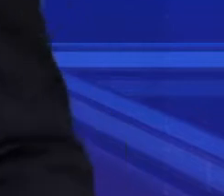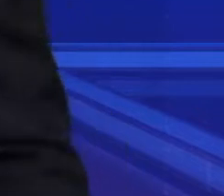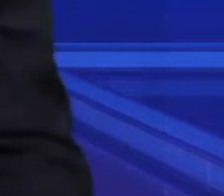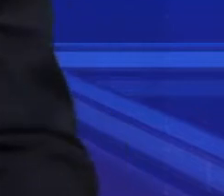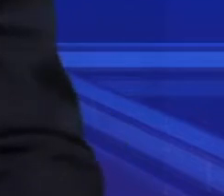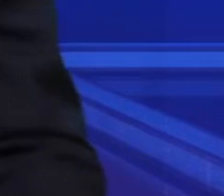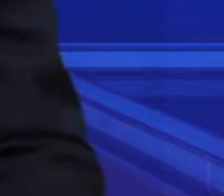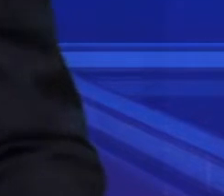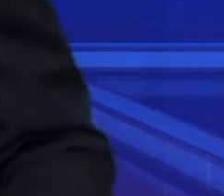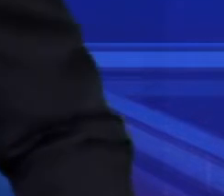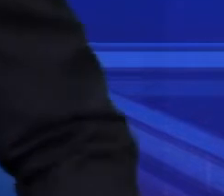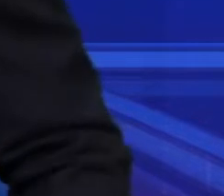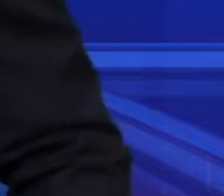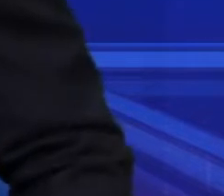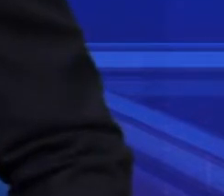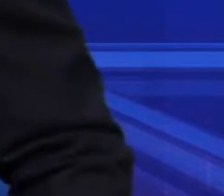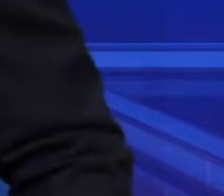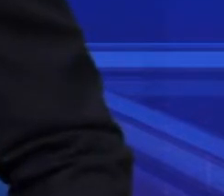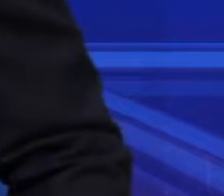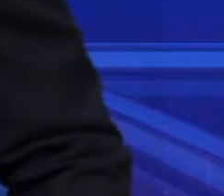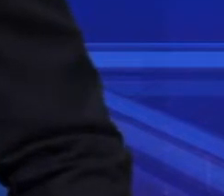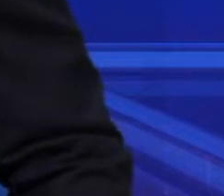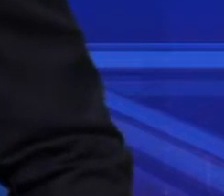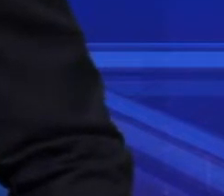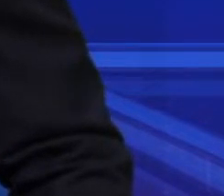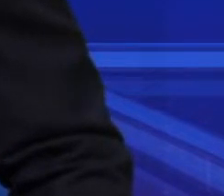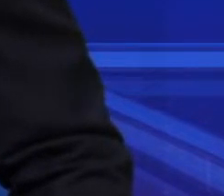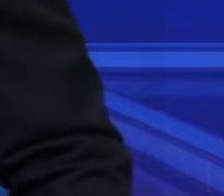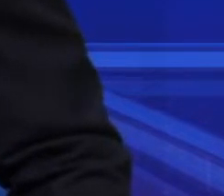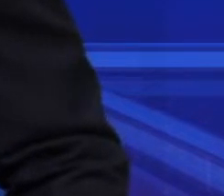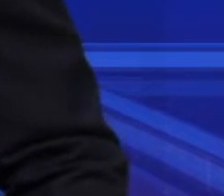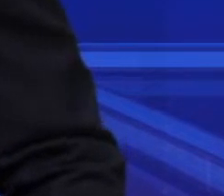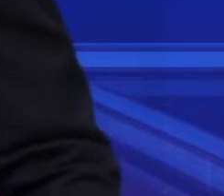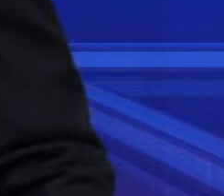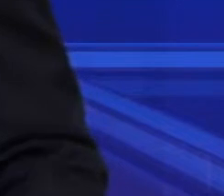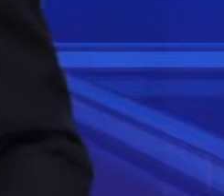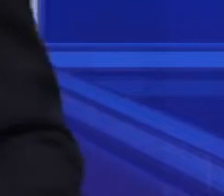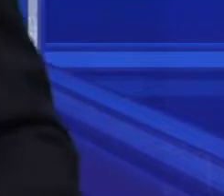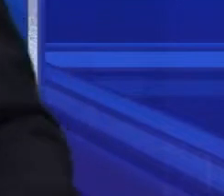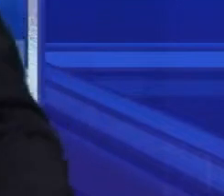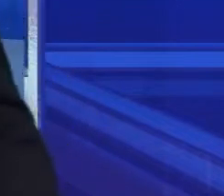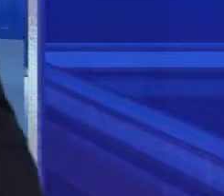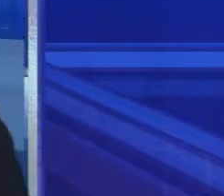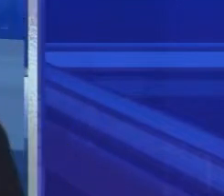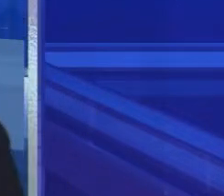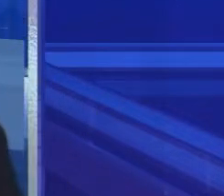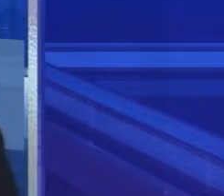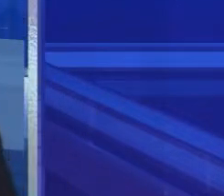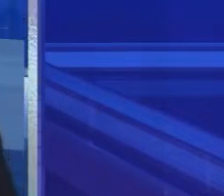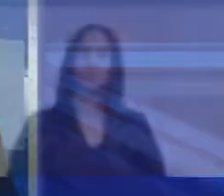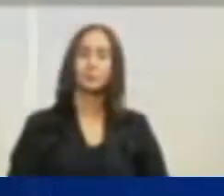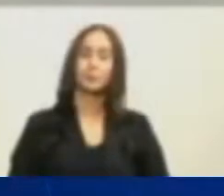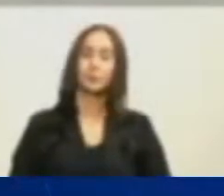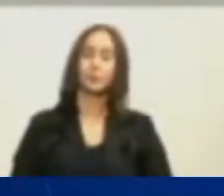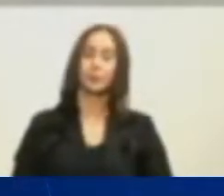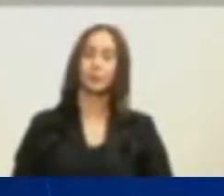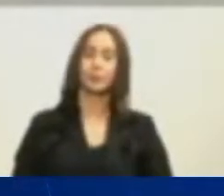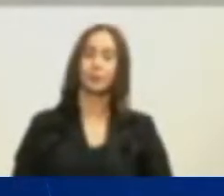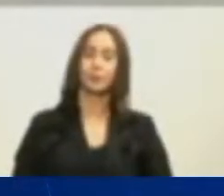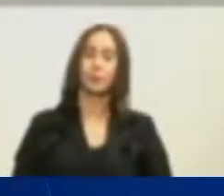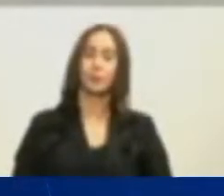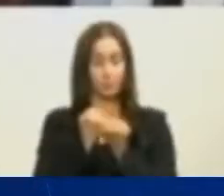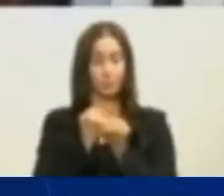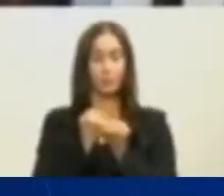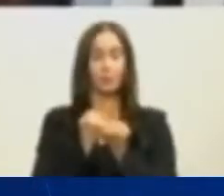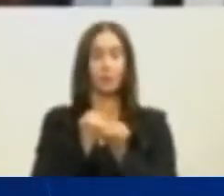El presidente de la República, Luis Abinader, presentó hoy el Plan Nacional de Viviendas Familia Feliz. Es un proyecto que se enmarca dentro de la política que el gobierno tiene